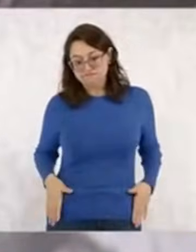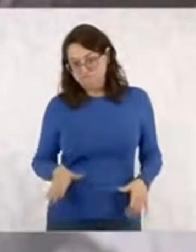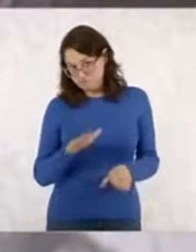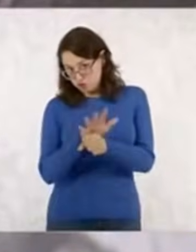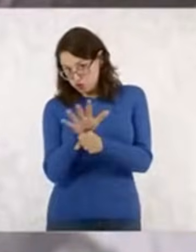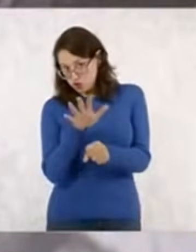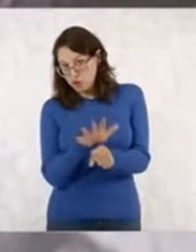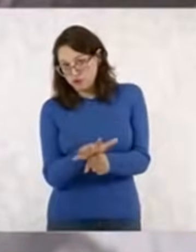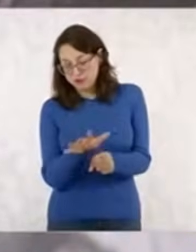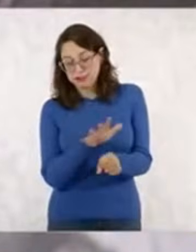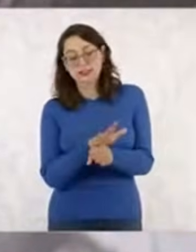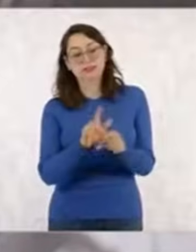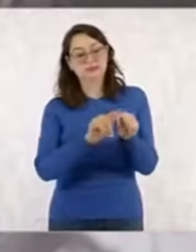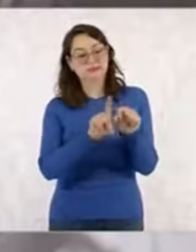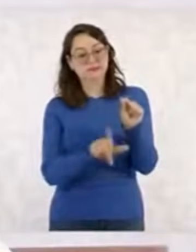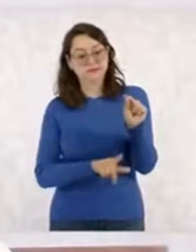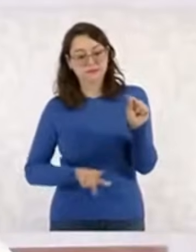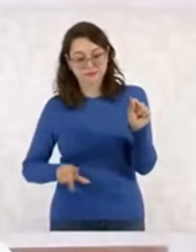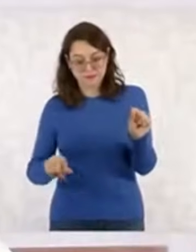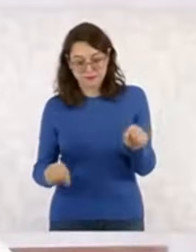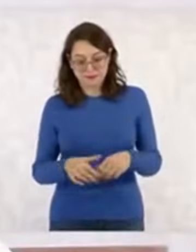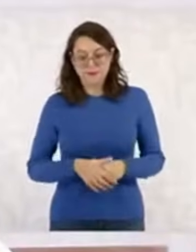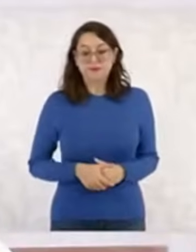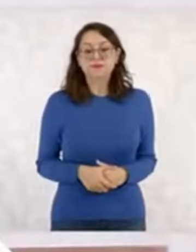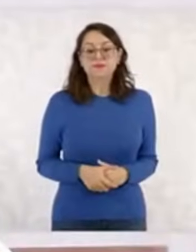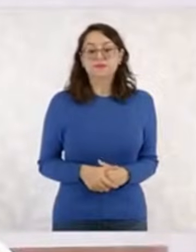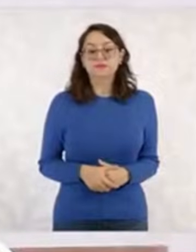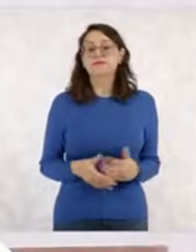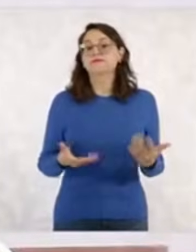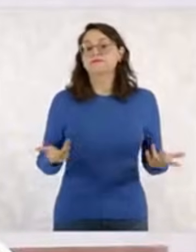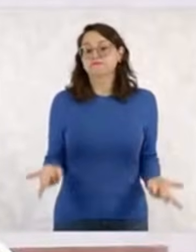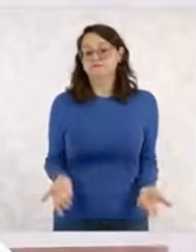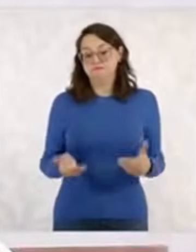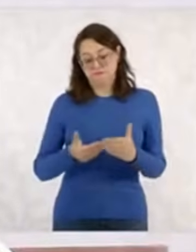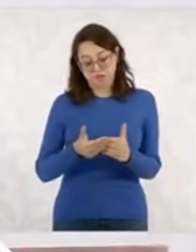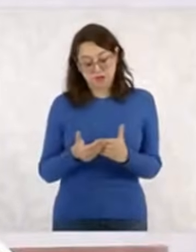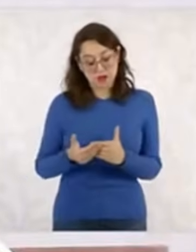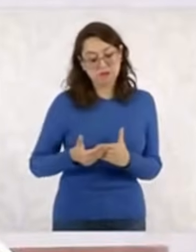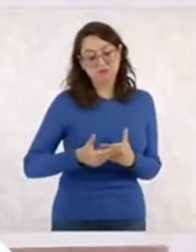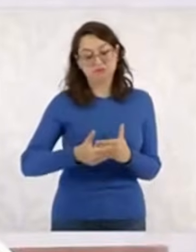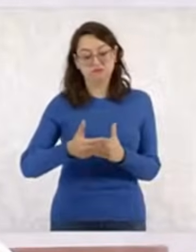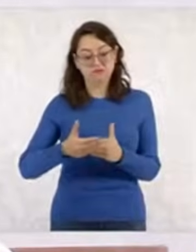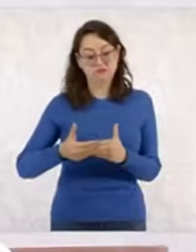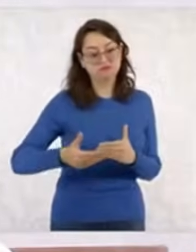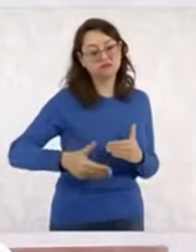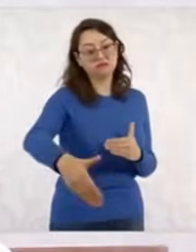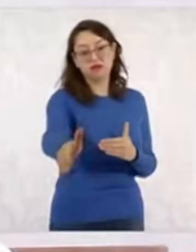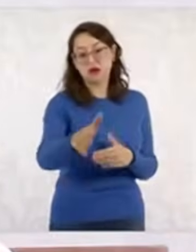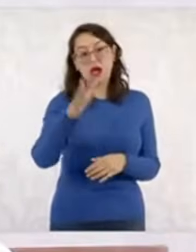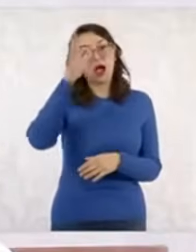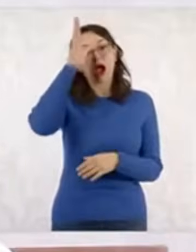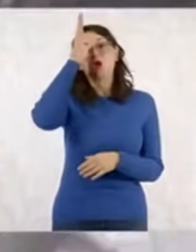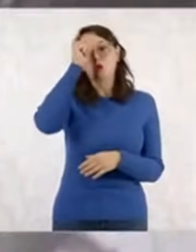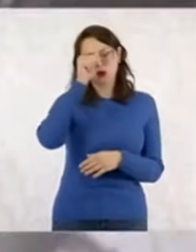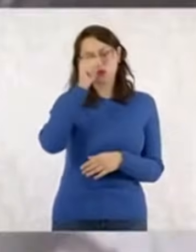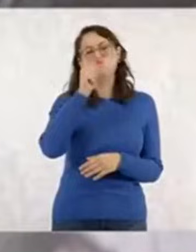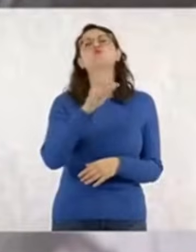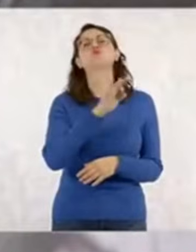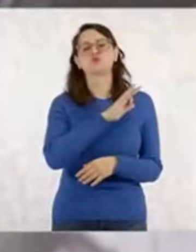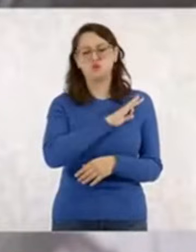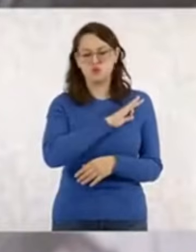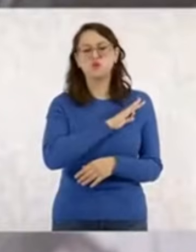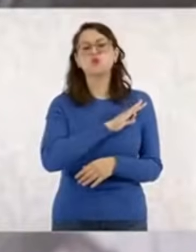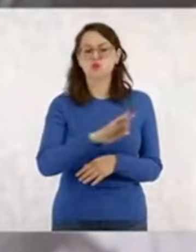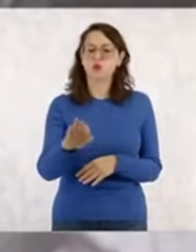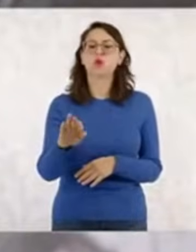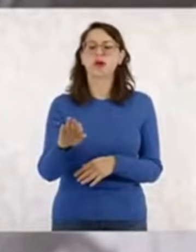nacional. El arreglo al que tenemos que llegar en el corto y mediano plazo debería ser factible la generación